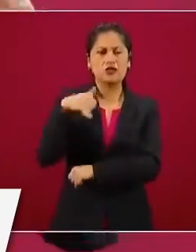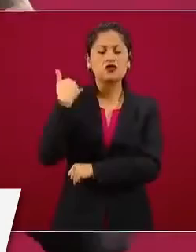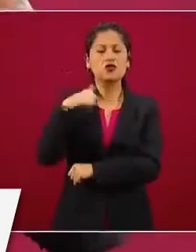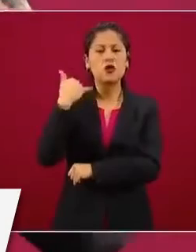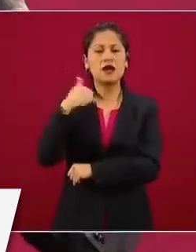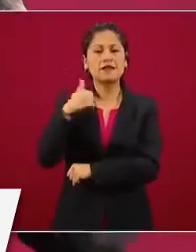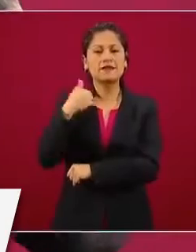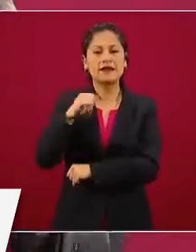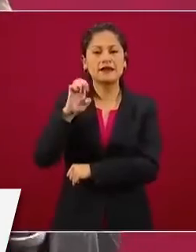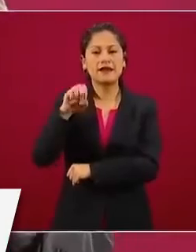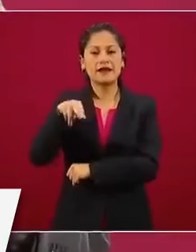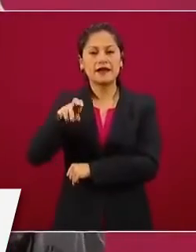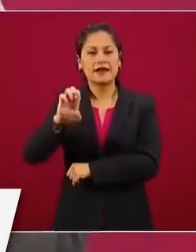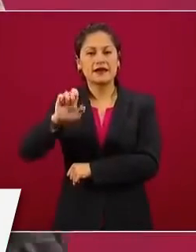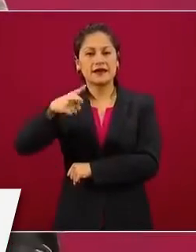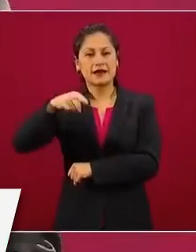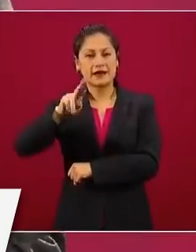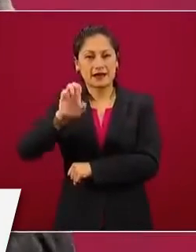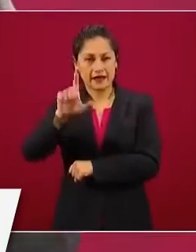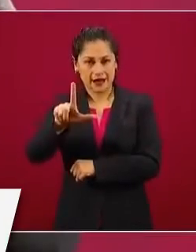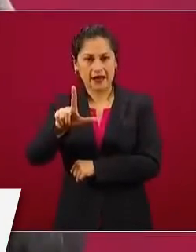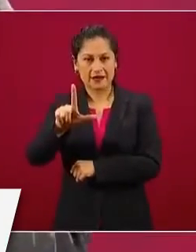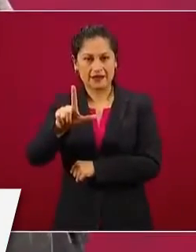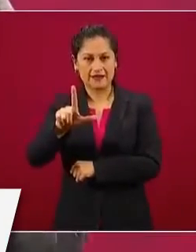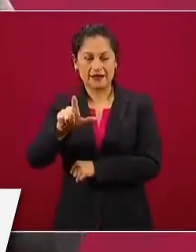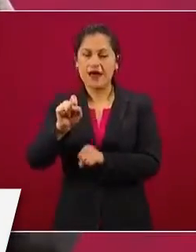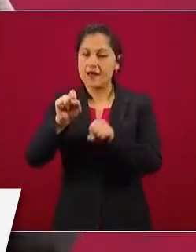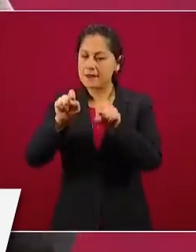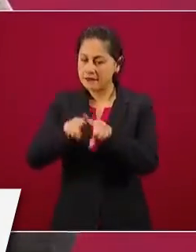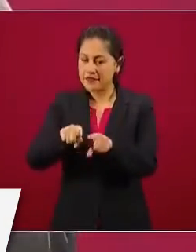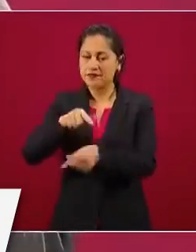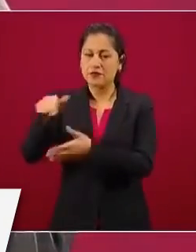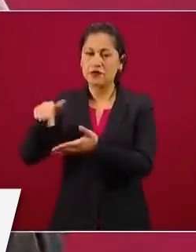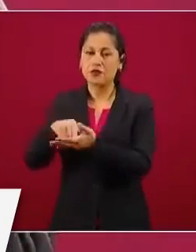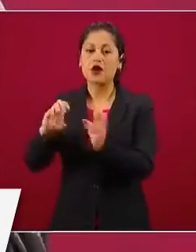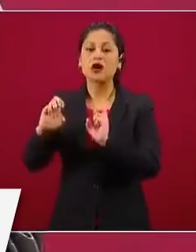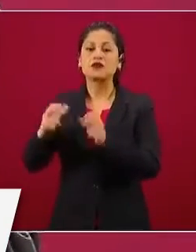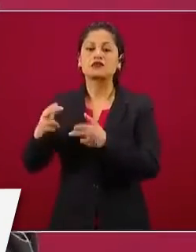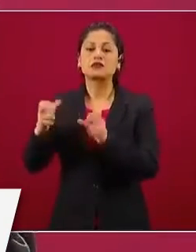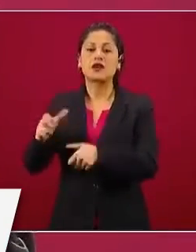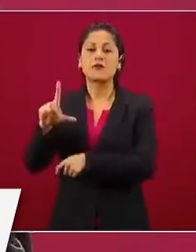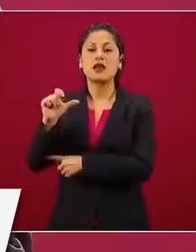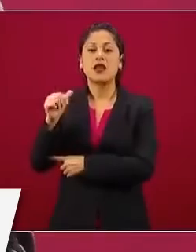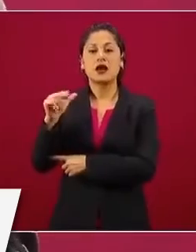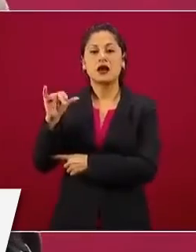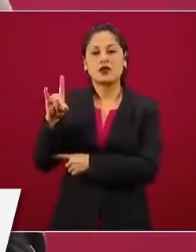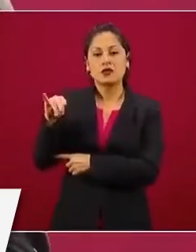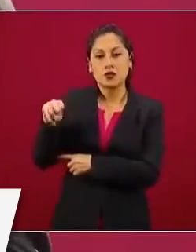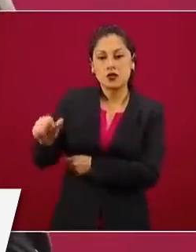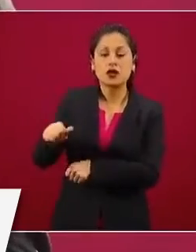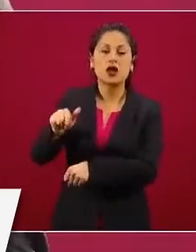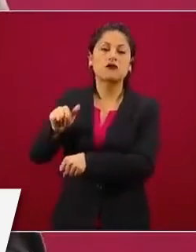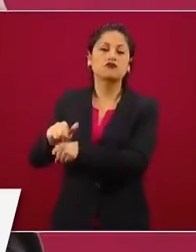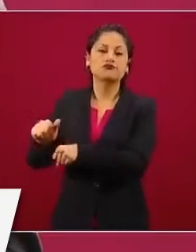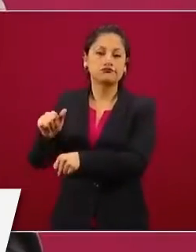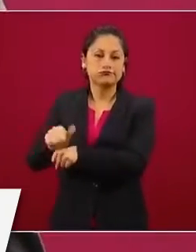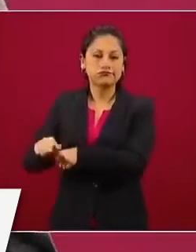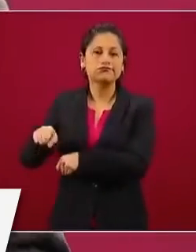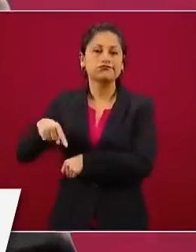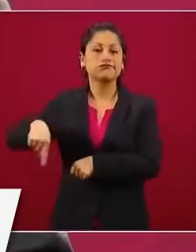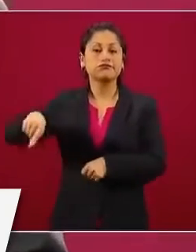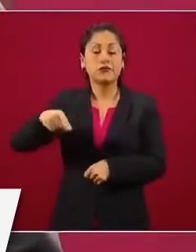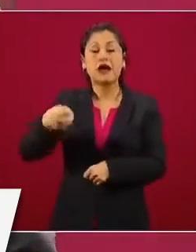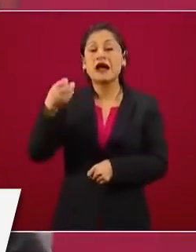sucedió en la Lacandona, en Chiapas, en Guatemala. Hubo hasta un conflicto de